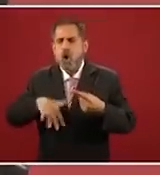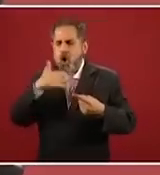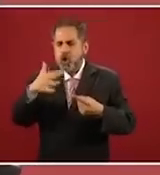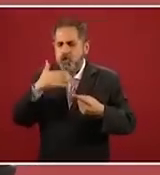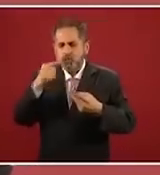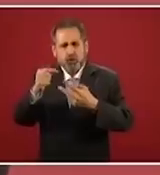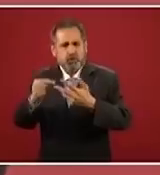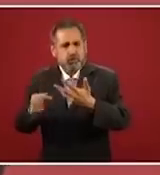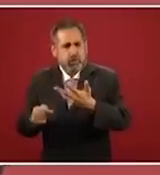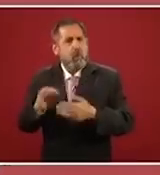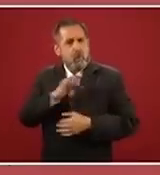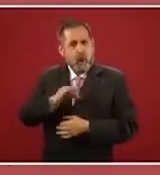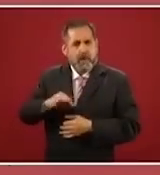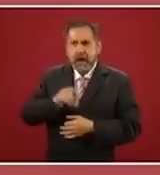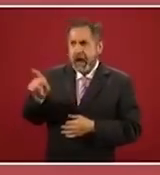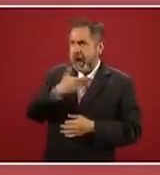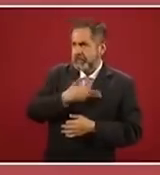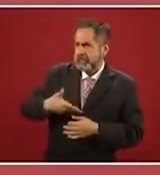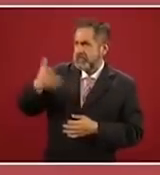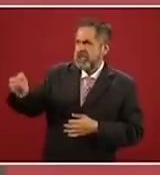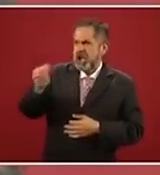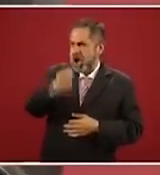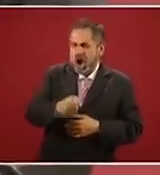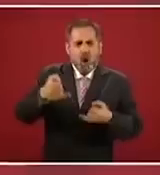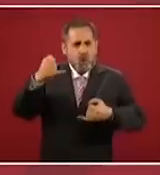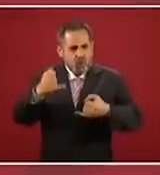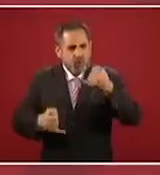delitos graves, pero se dejaba